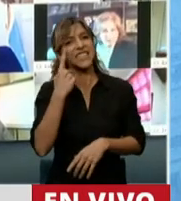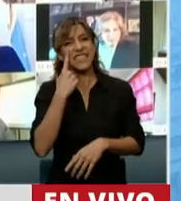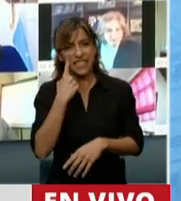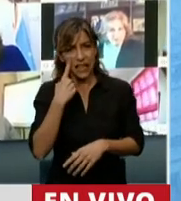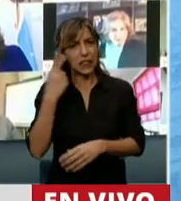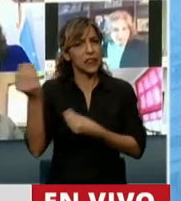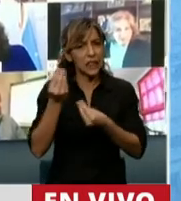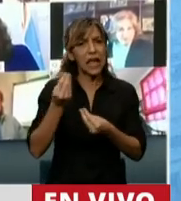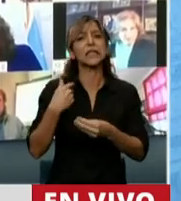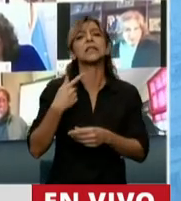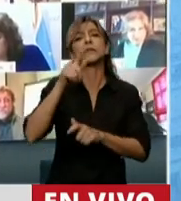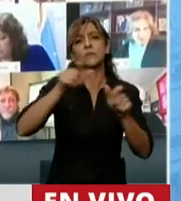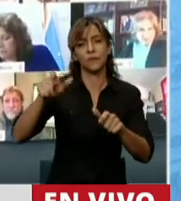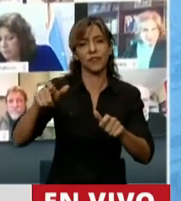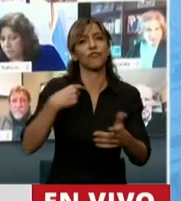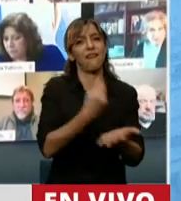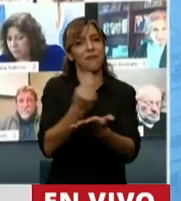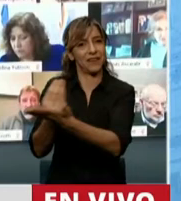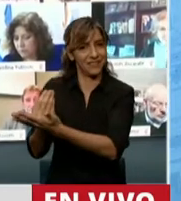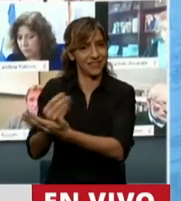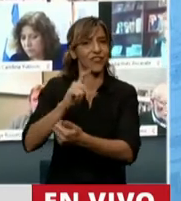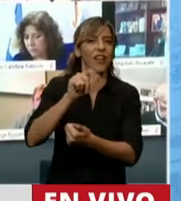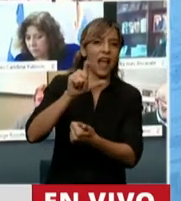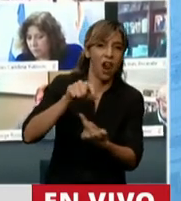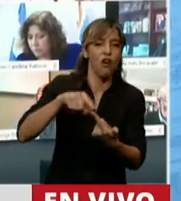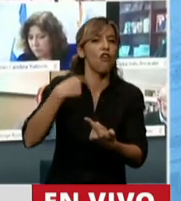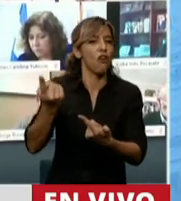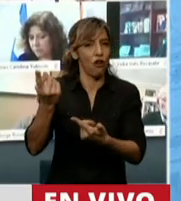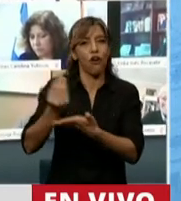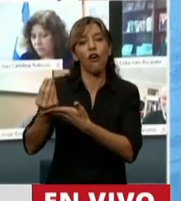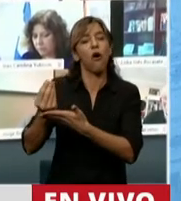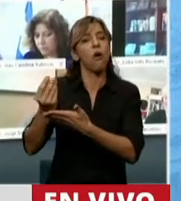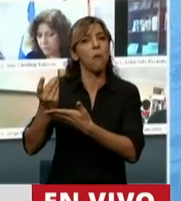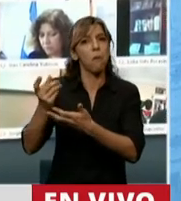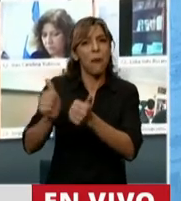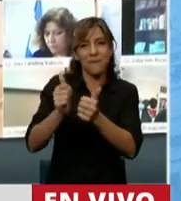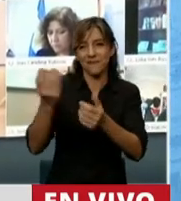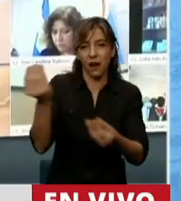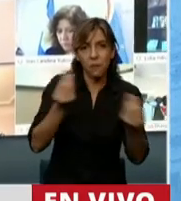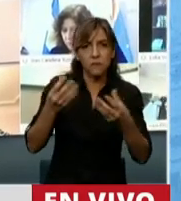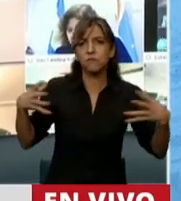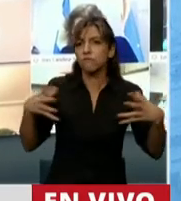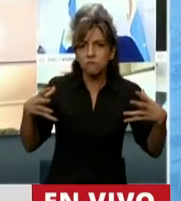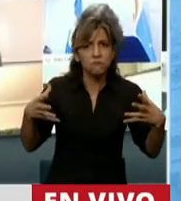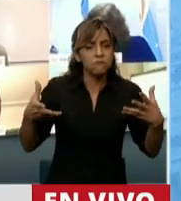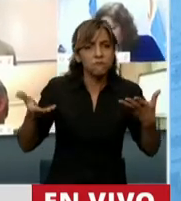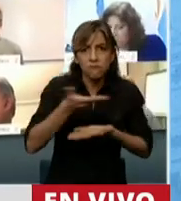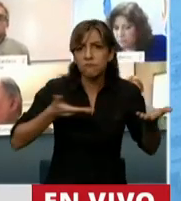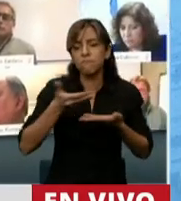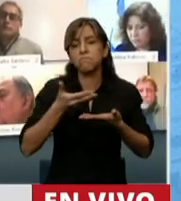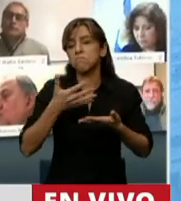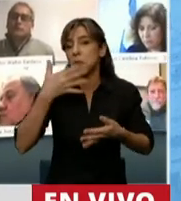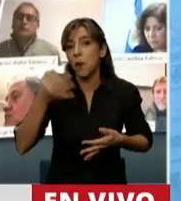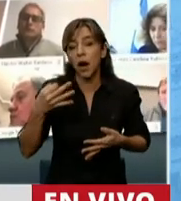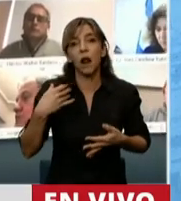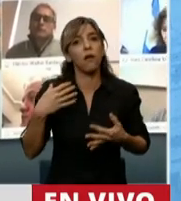representantes sindicales de los trabajadores, Antonio Caló, a los de ASIMRA. Me parece que hay dos temas en Tierra del Fuego.